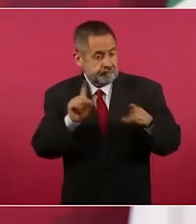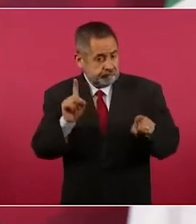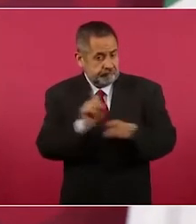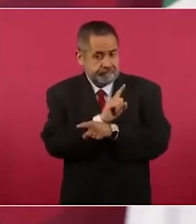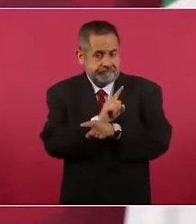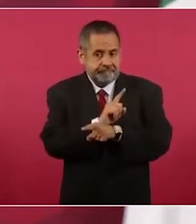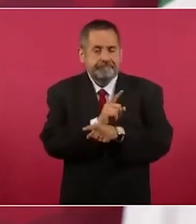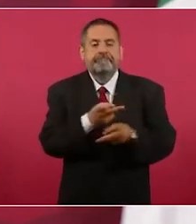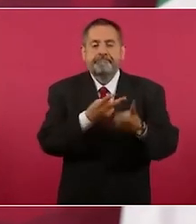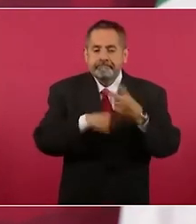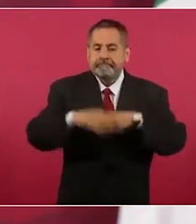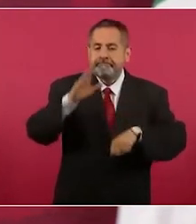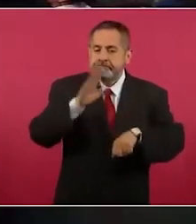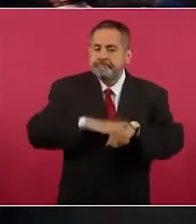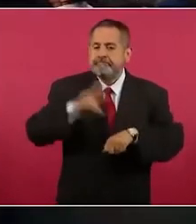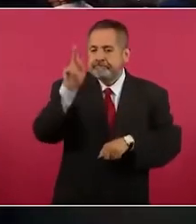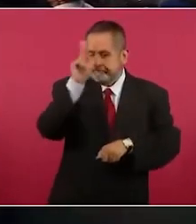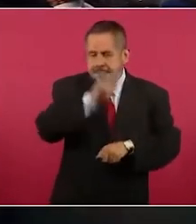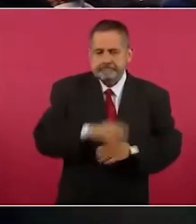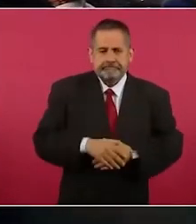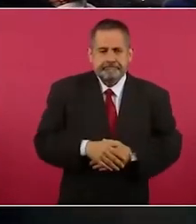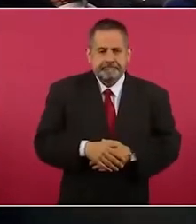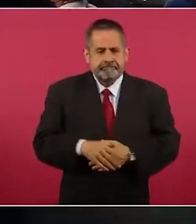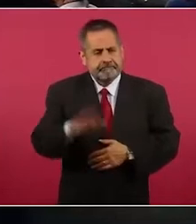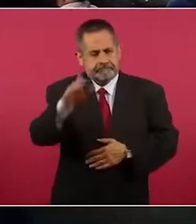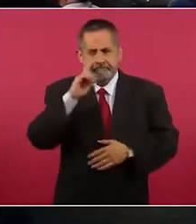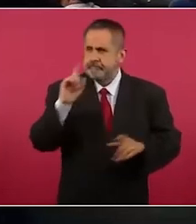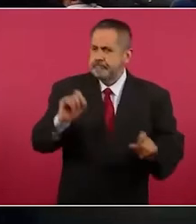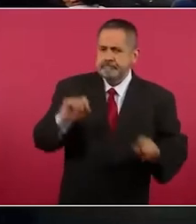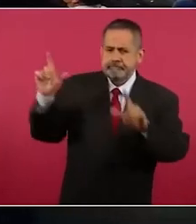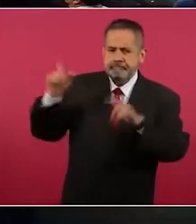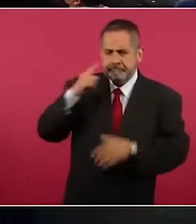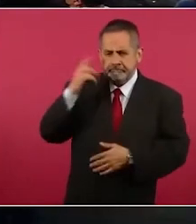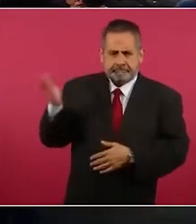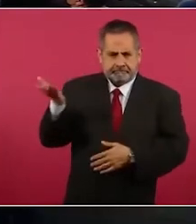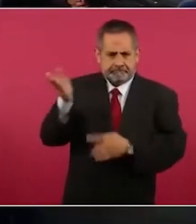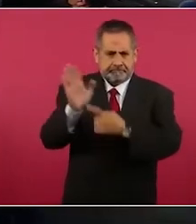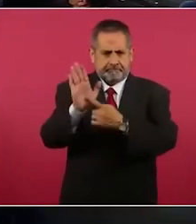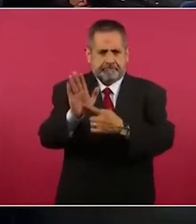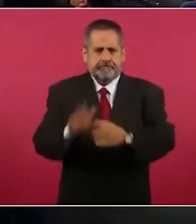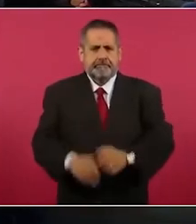No sé si podemos poner el mensaje.